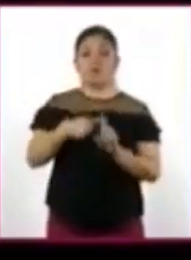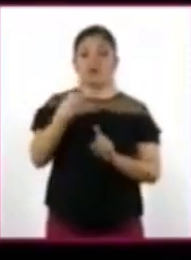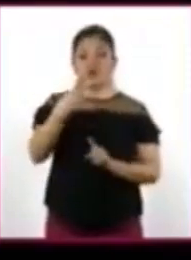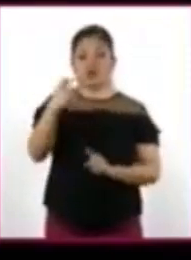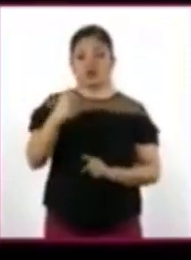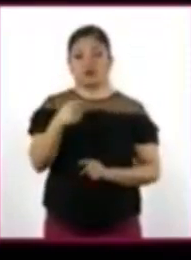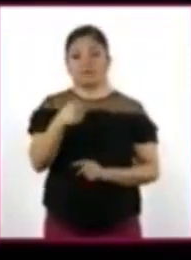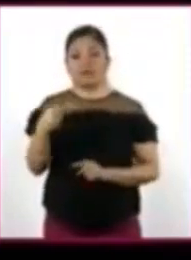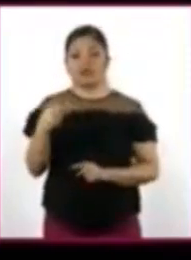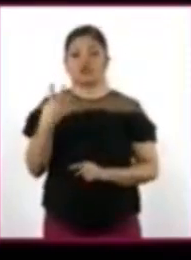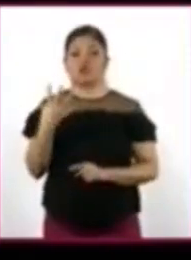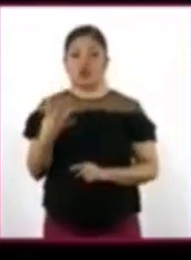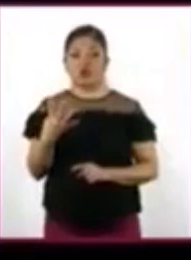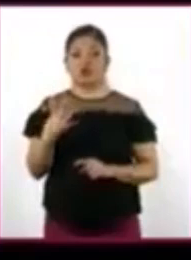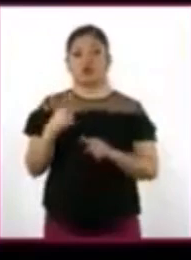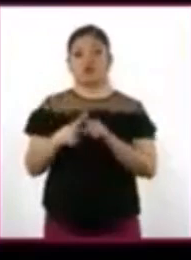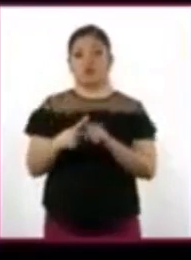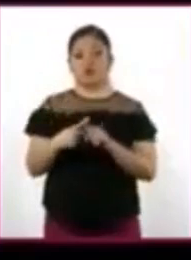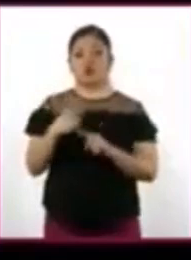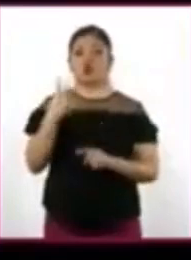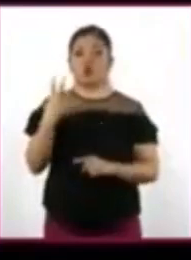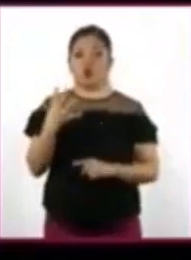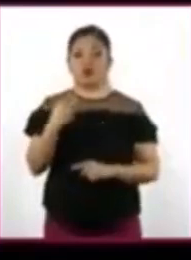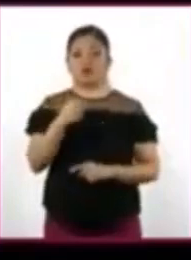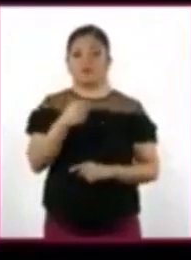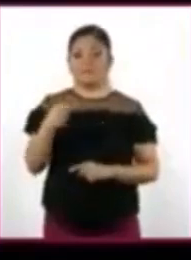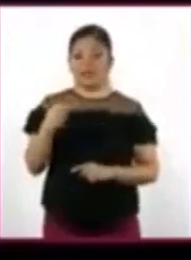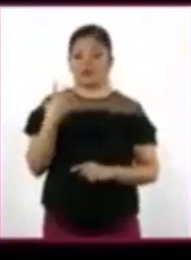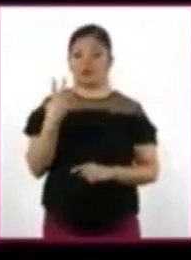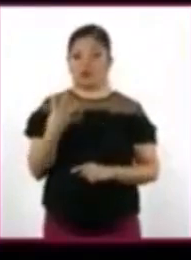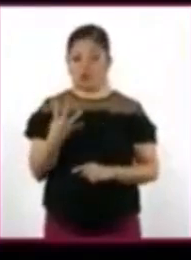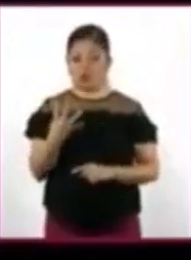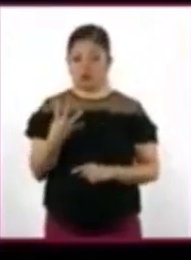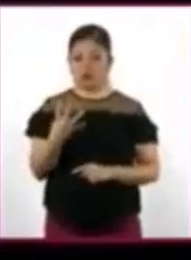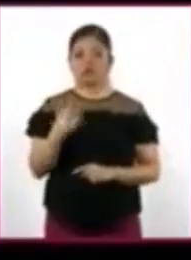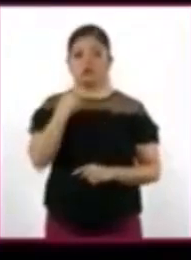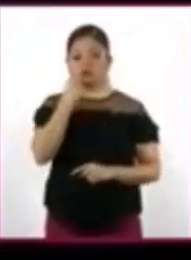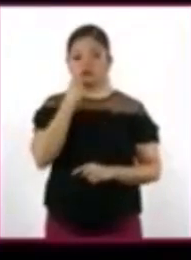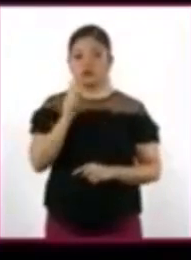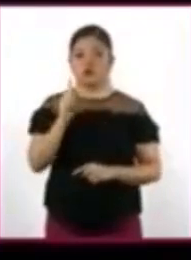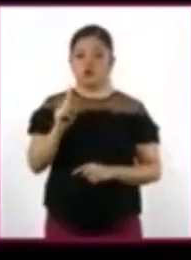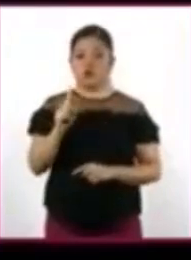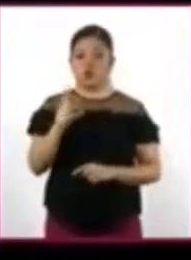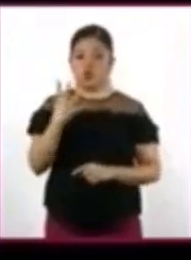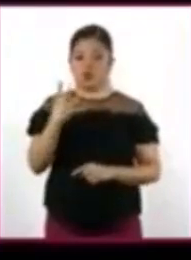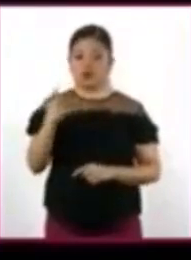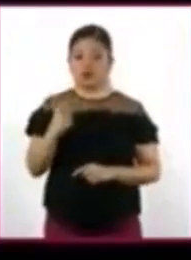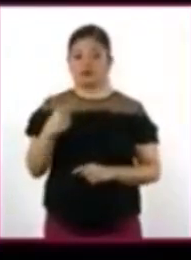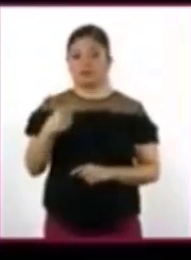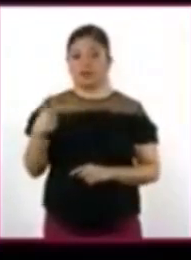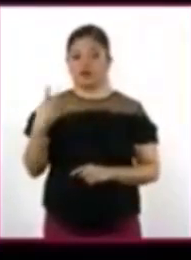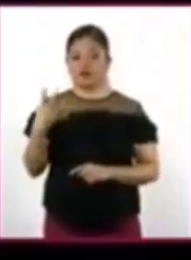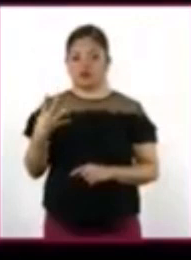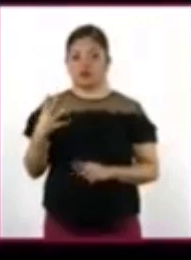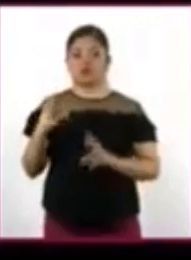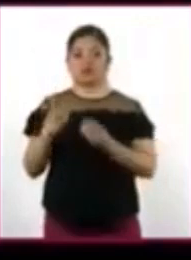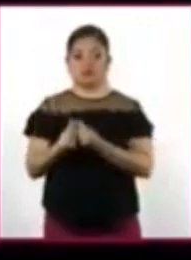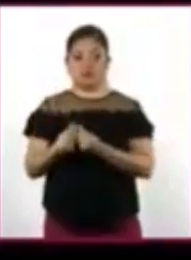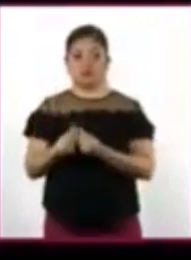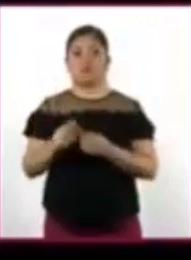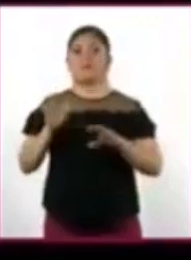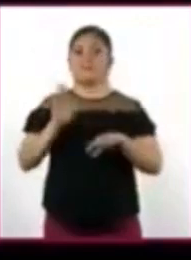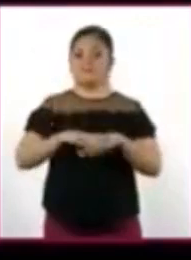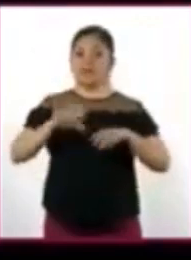4. Menos 1 por 4 es menos 4. Entonces me queda 1 más 4x menos 4. Y esto lo podemos reducir todavía un poco